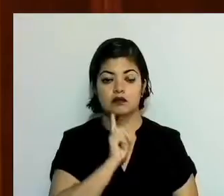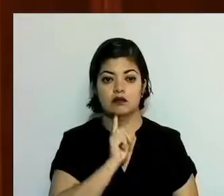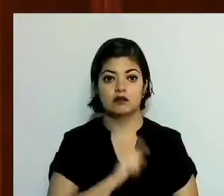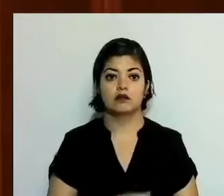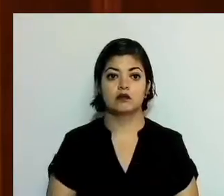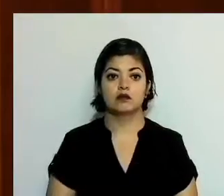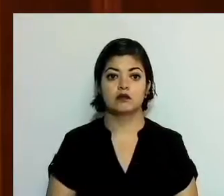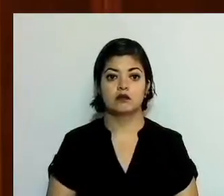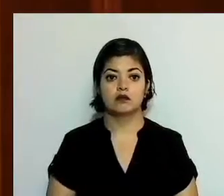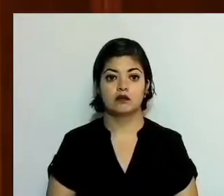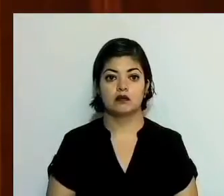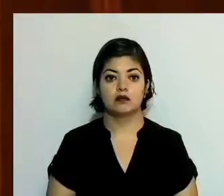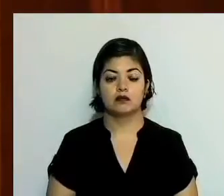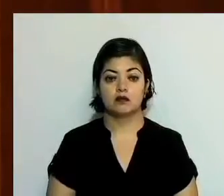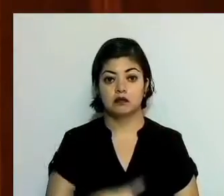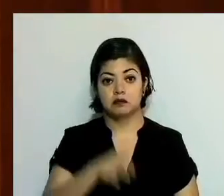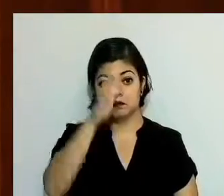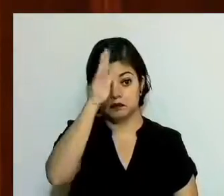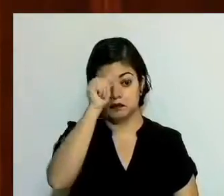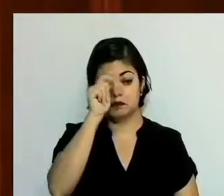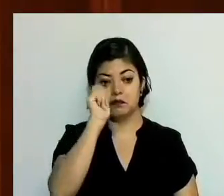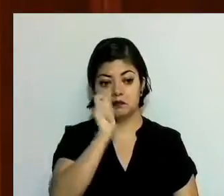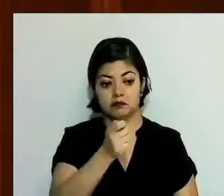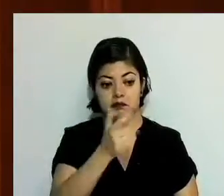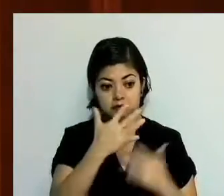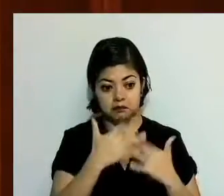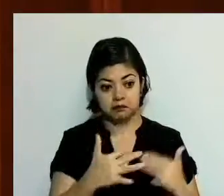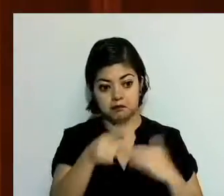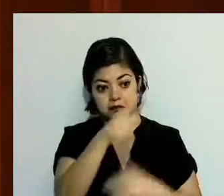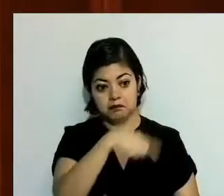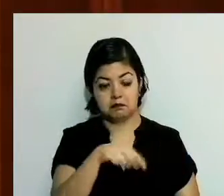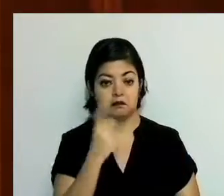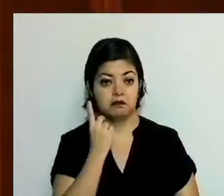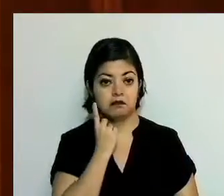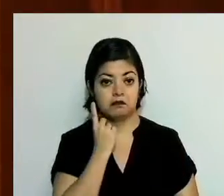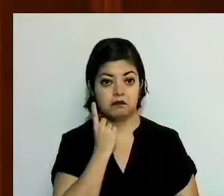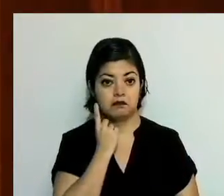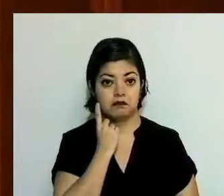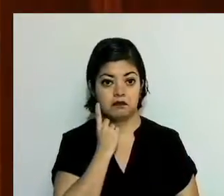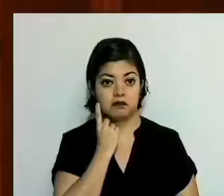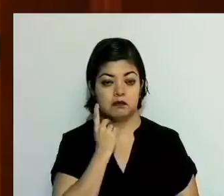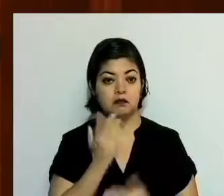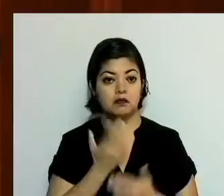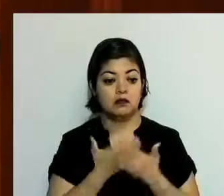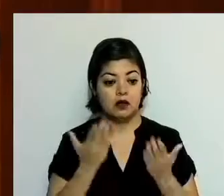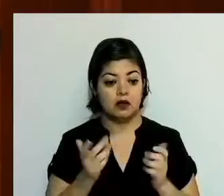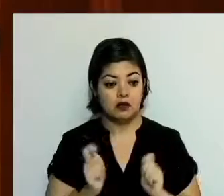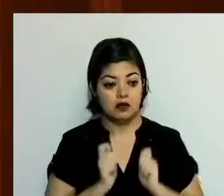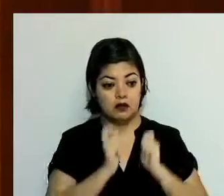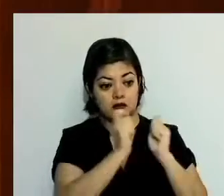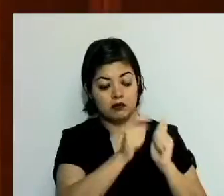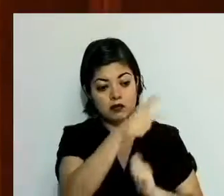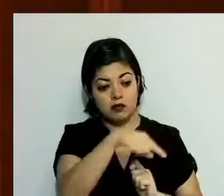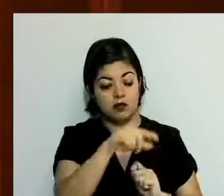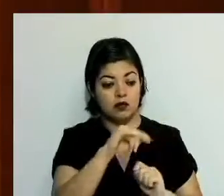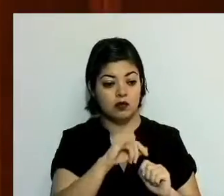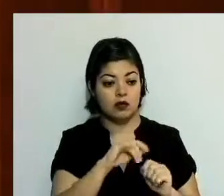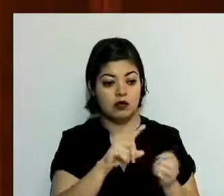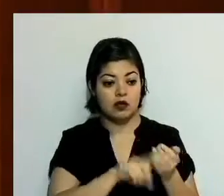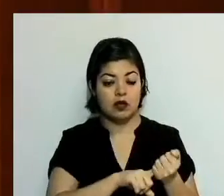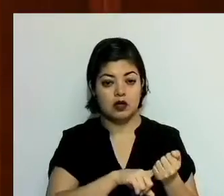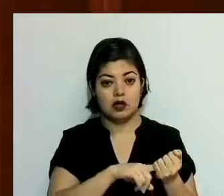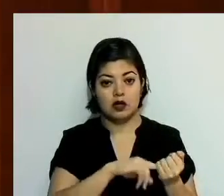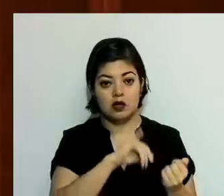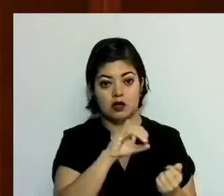Por acuerdo de la 60ª legislatura, fue encomendado a la Junta de Coordinación Política y a la Comisión